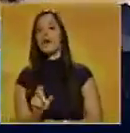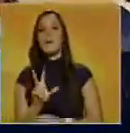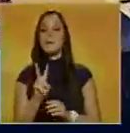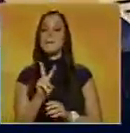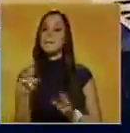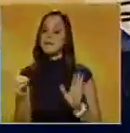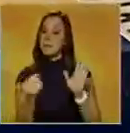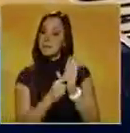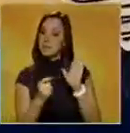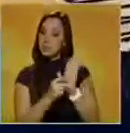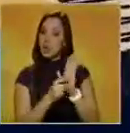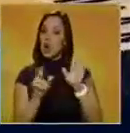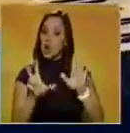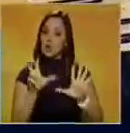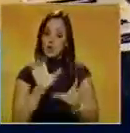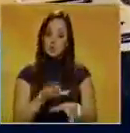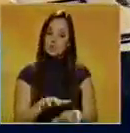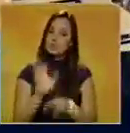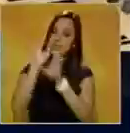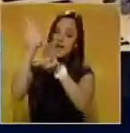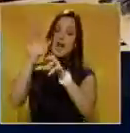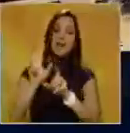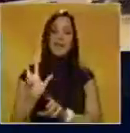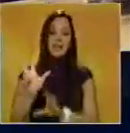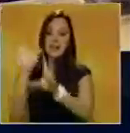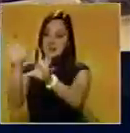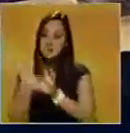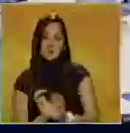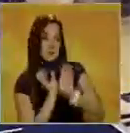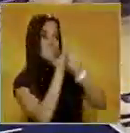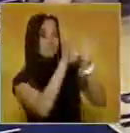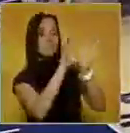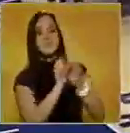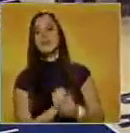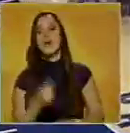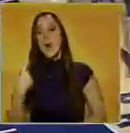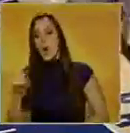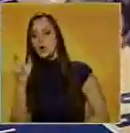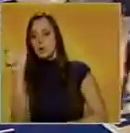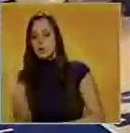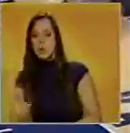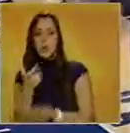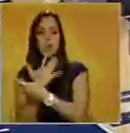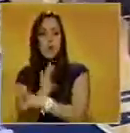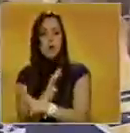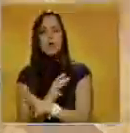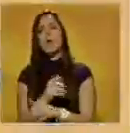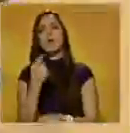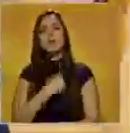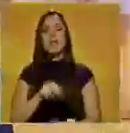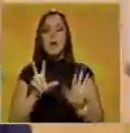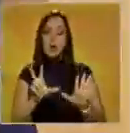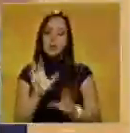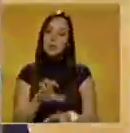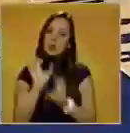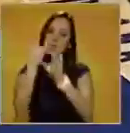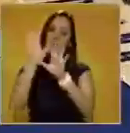rebotes y 3 asistencias, mientras que por Indiana, Paul George tuvo 18 puntos, aportó 8 rebotes y